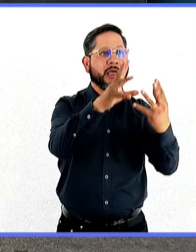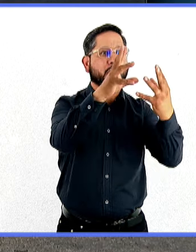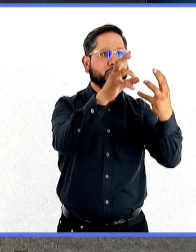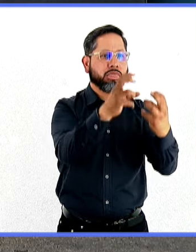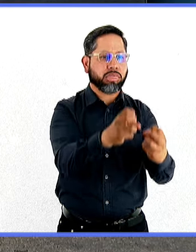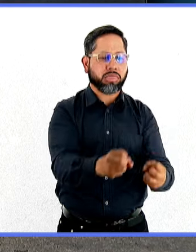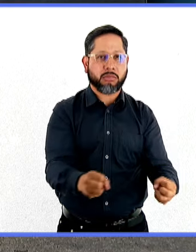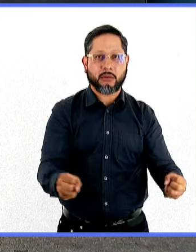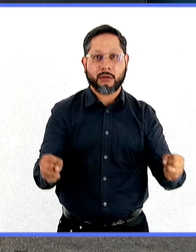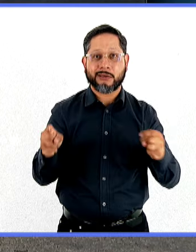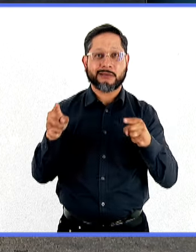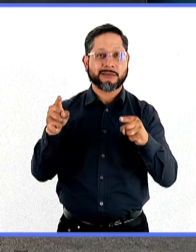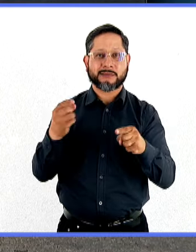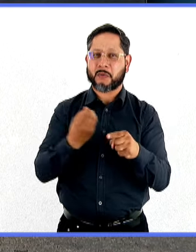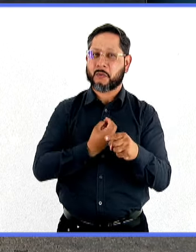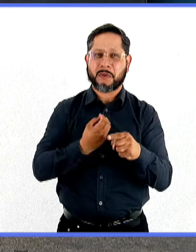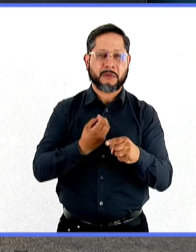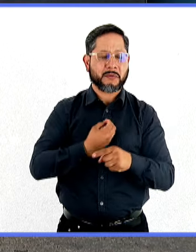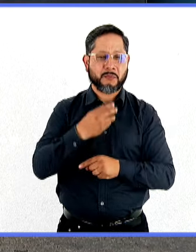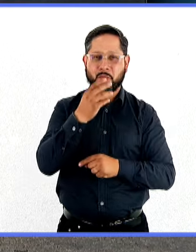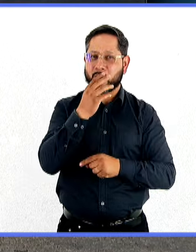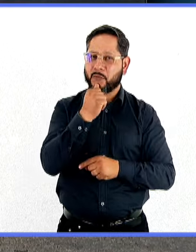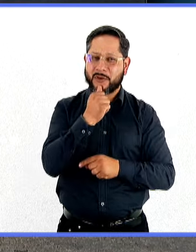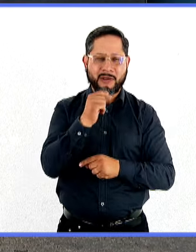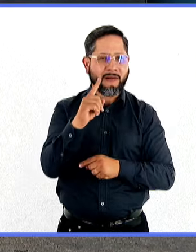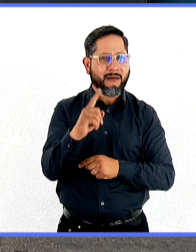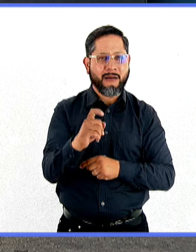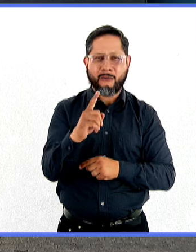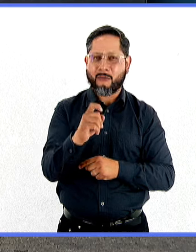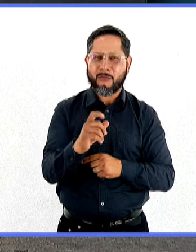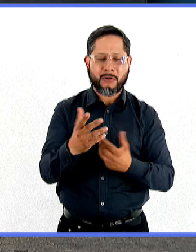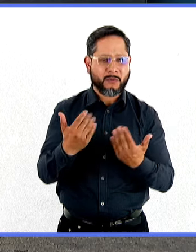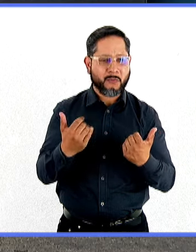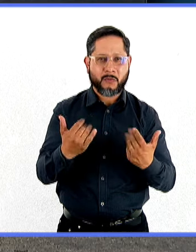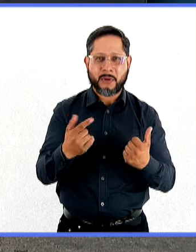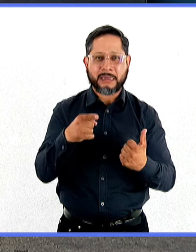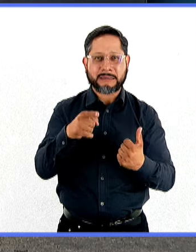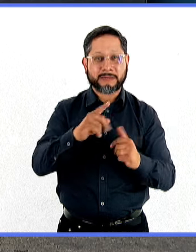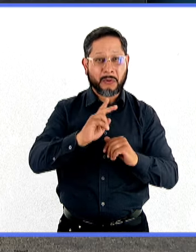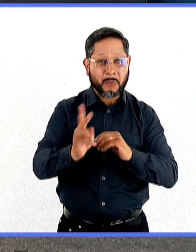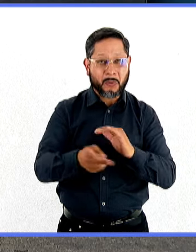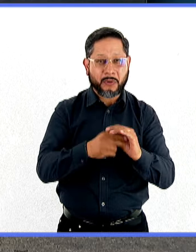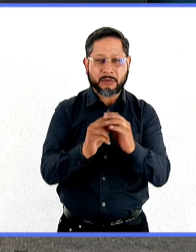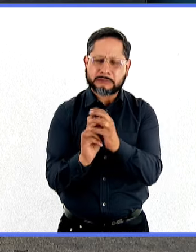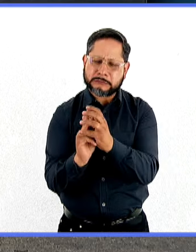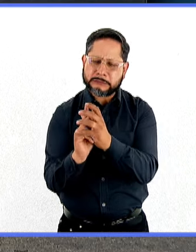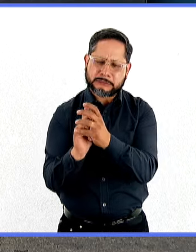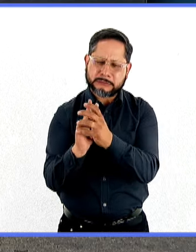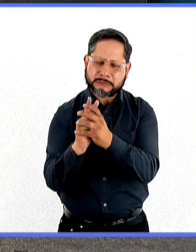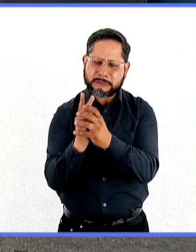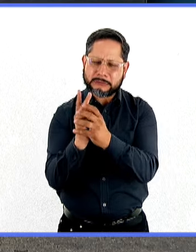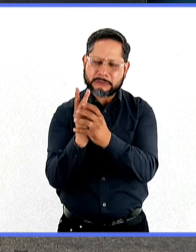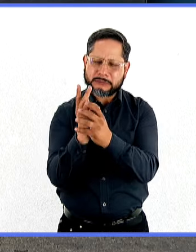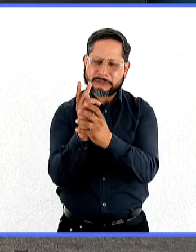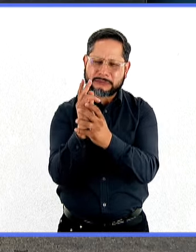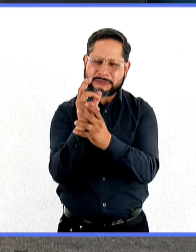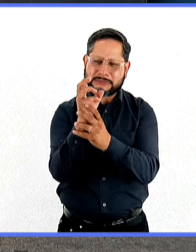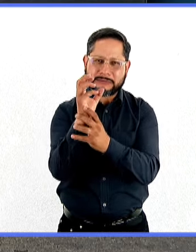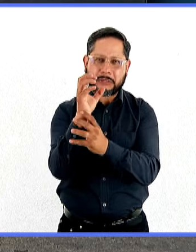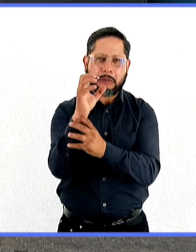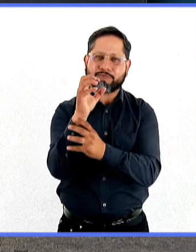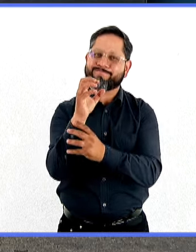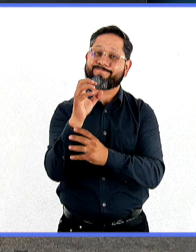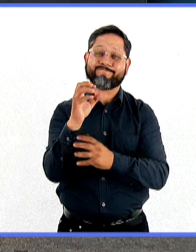especies poco tolerantes al fuego que tardan mucho en volver a poblar esa o repoblar toda un área que se